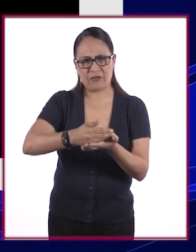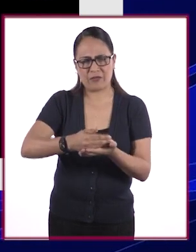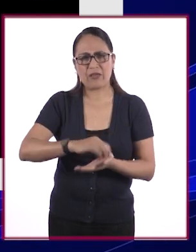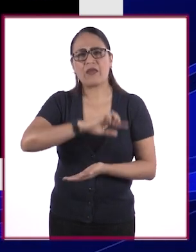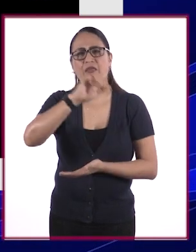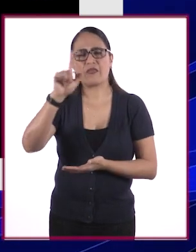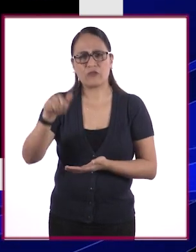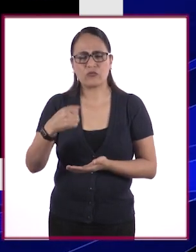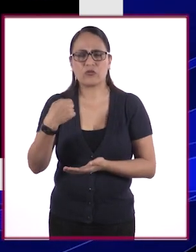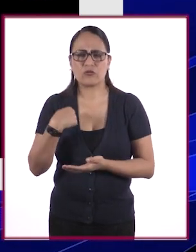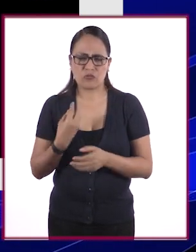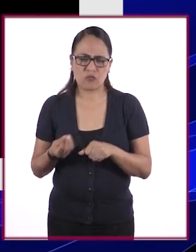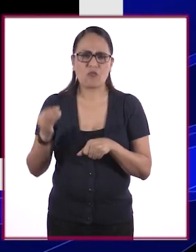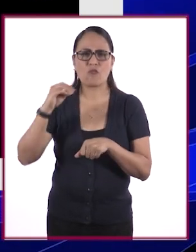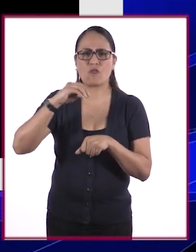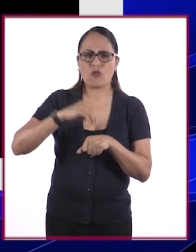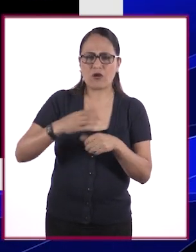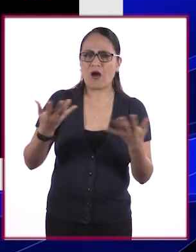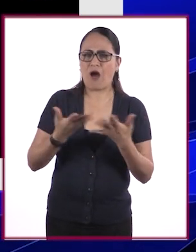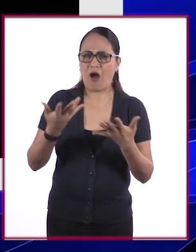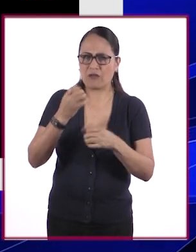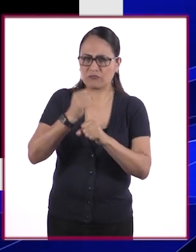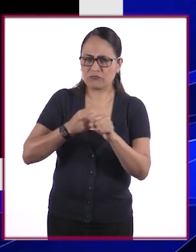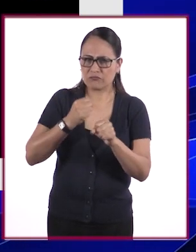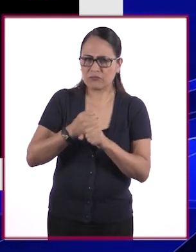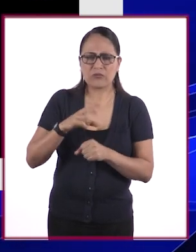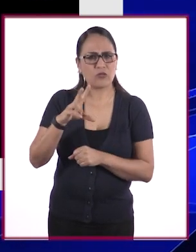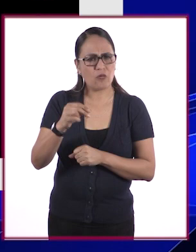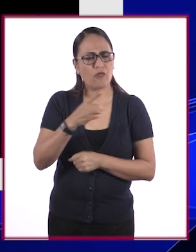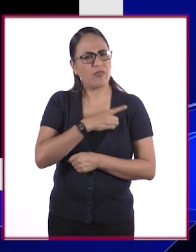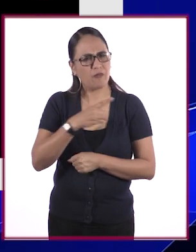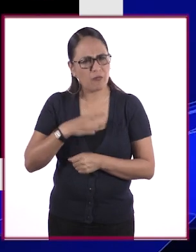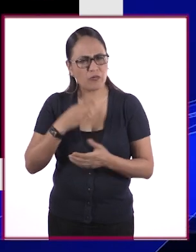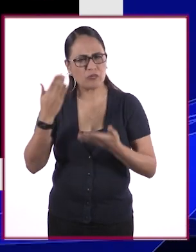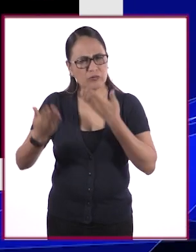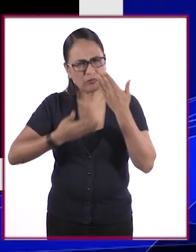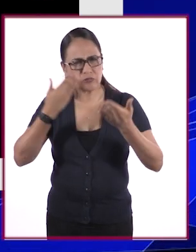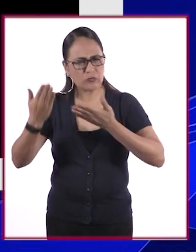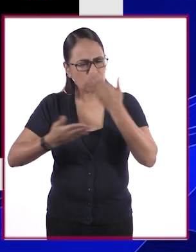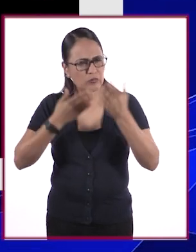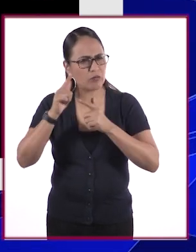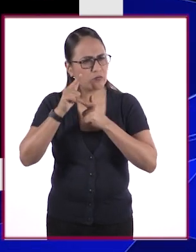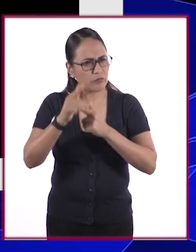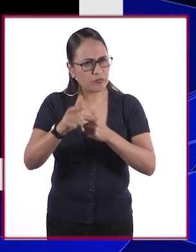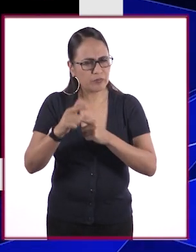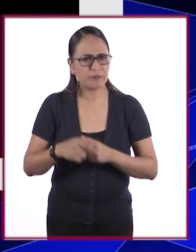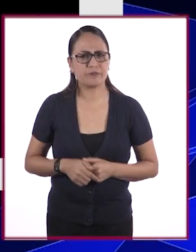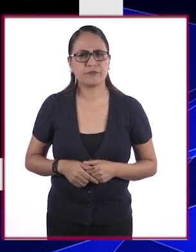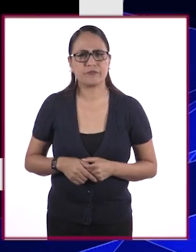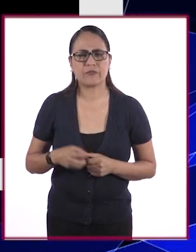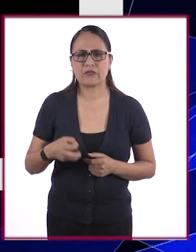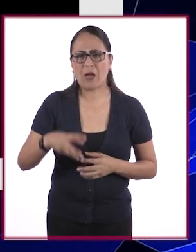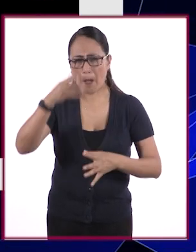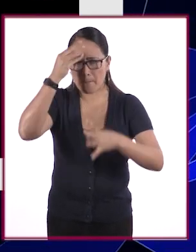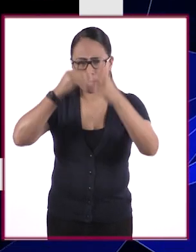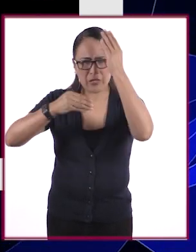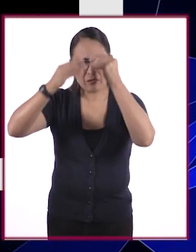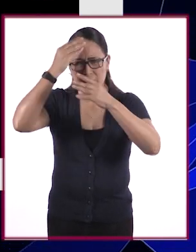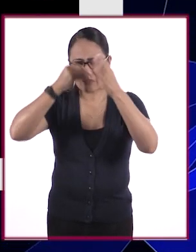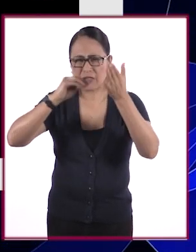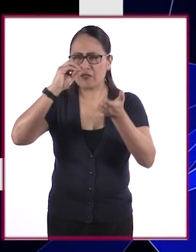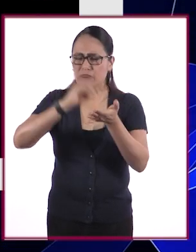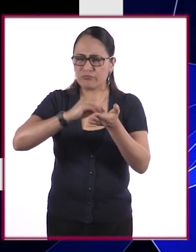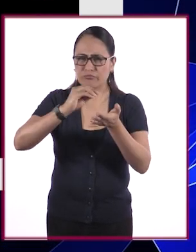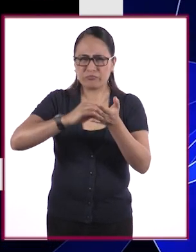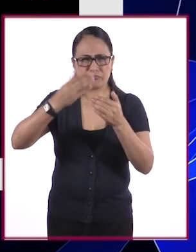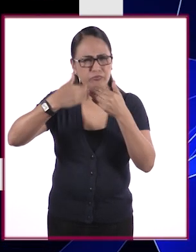voy a aplicar lo que estudié. Hay que continuar educándose continuamente. Es lo que se llama el aprendizaje permanente o el